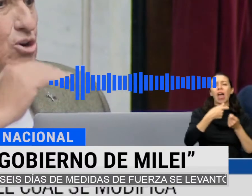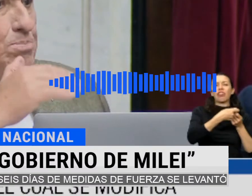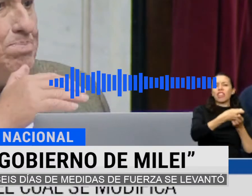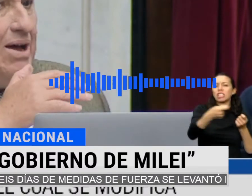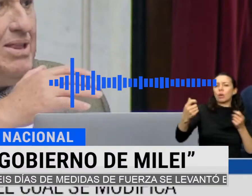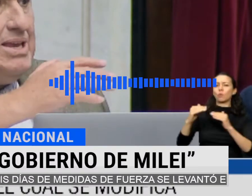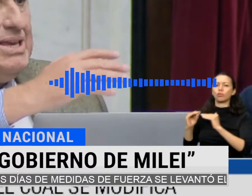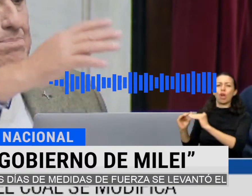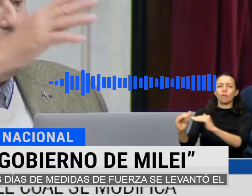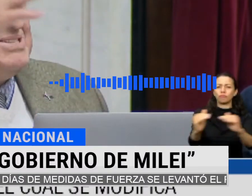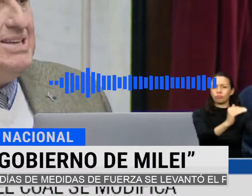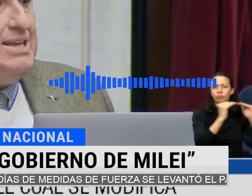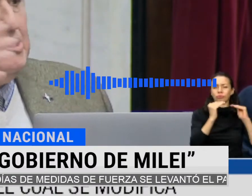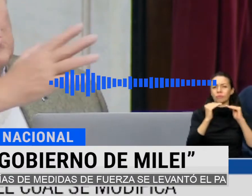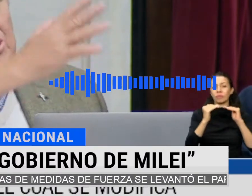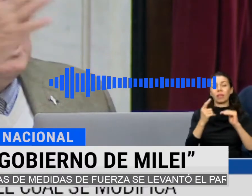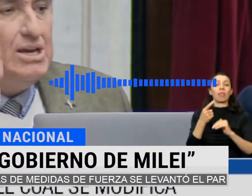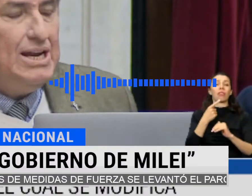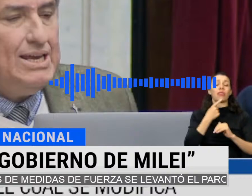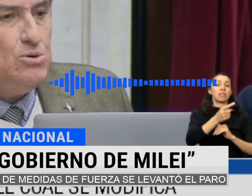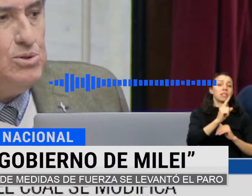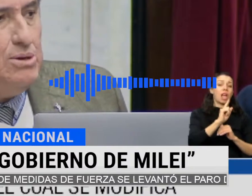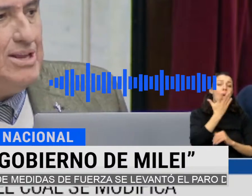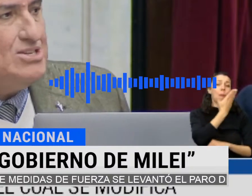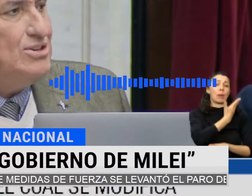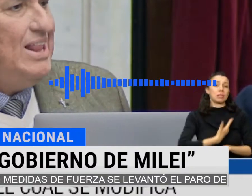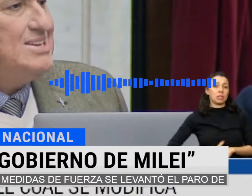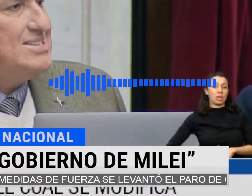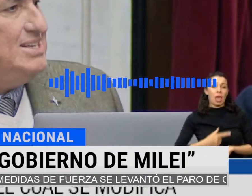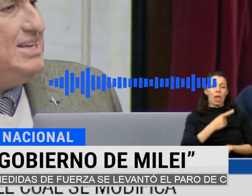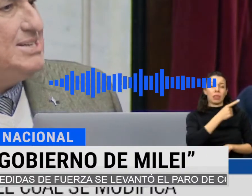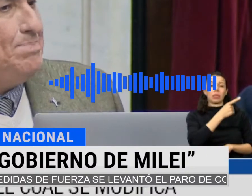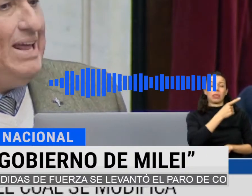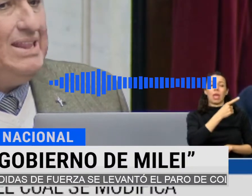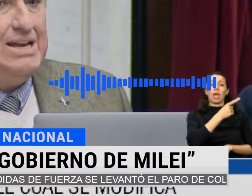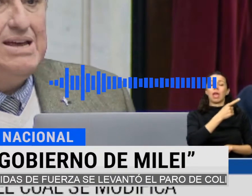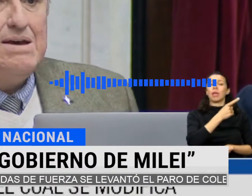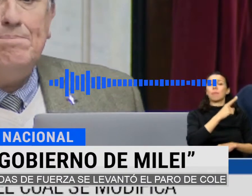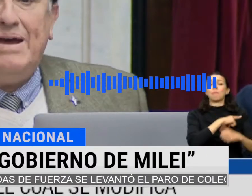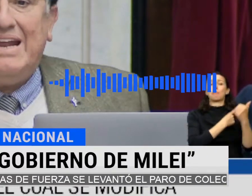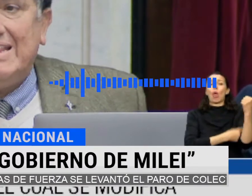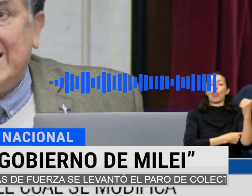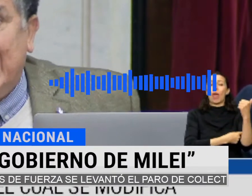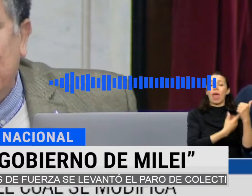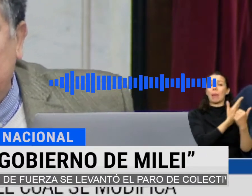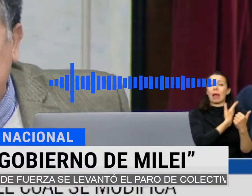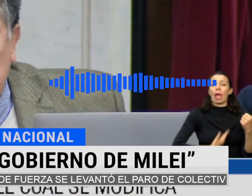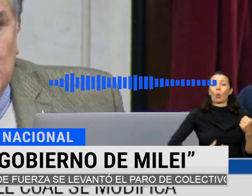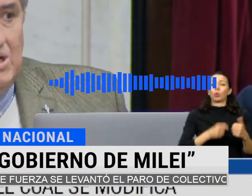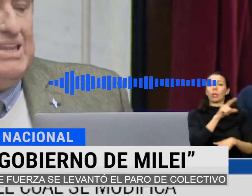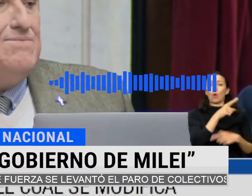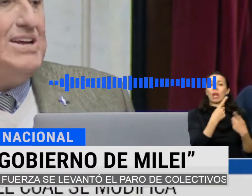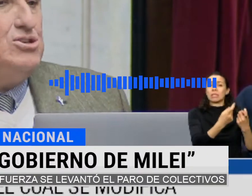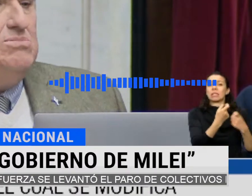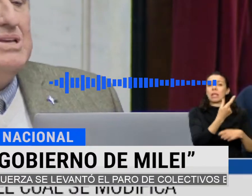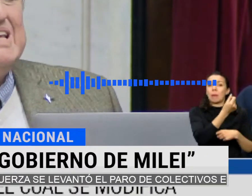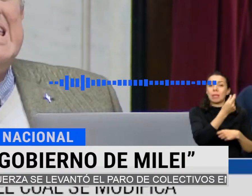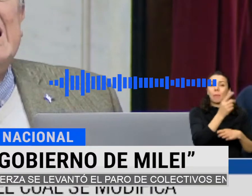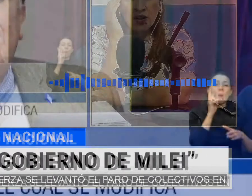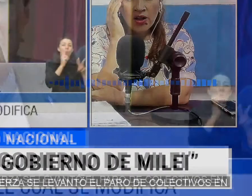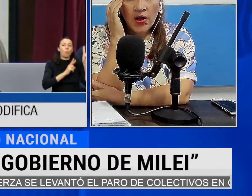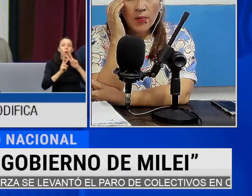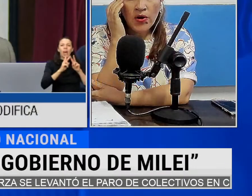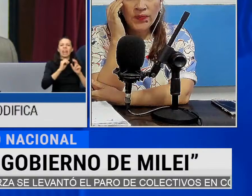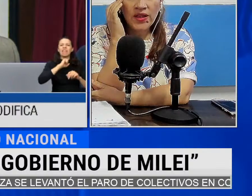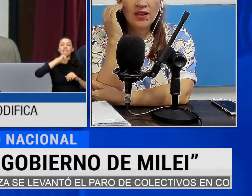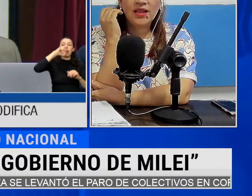a eso voy a algo que dijo usted al principio, ya lo escuché de varios dirigentes, sobre todo de la Unión Cívica Radical, a nosotros nos votaron para hacer